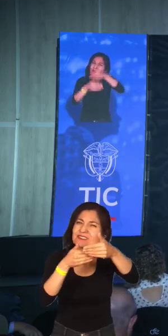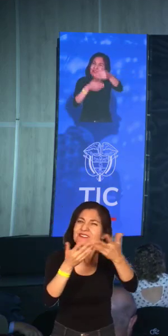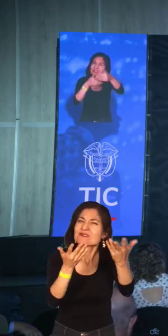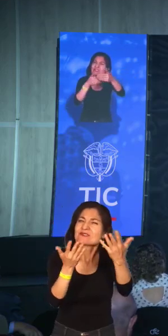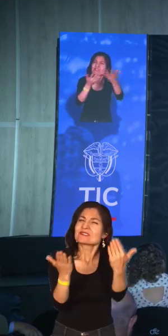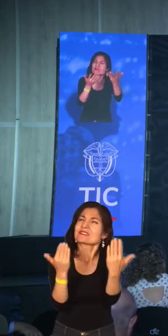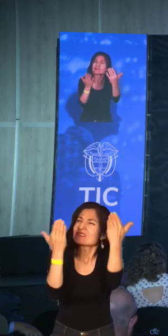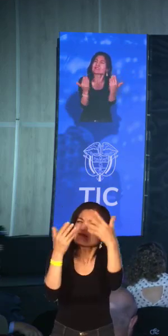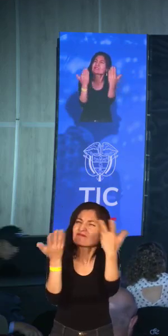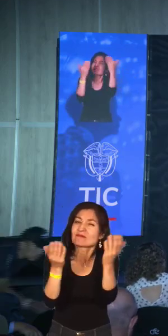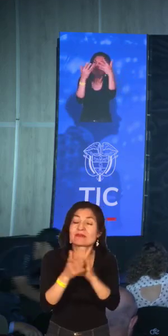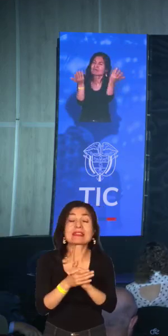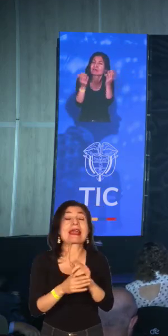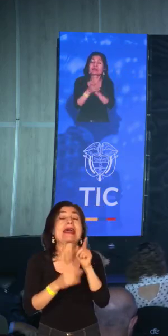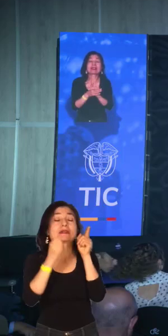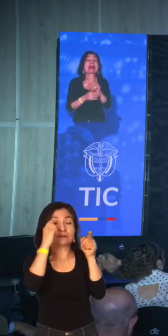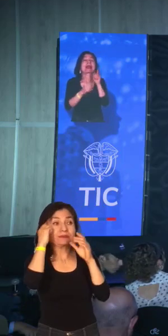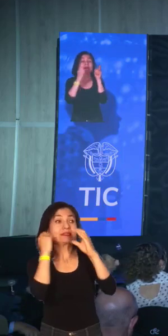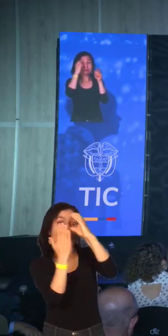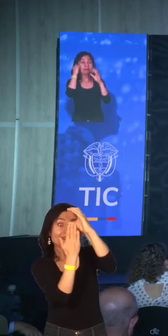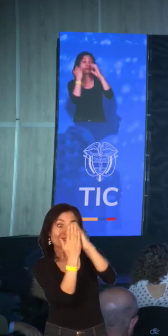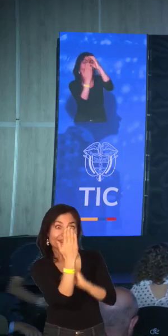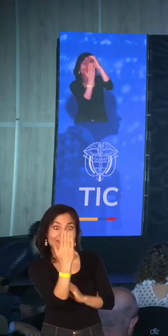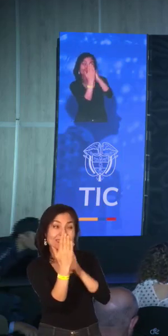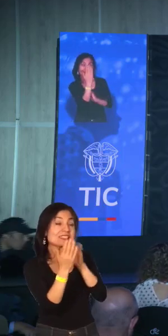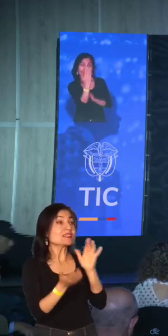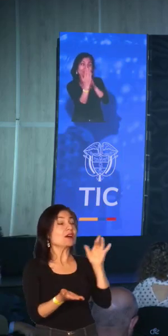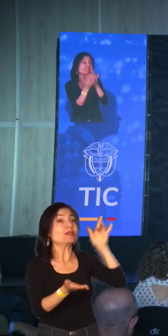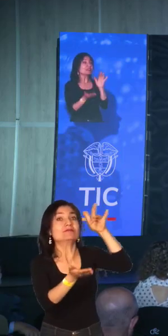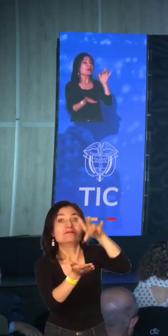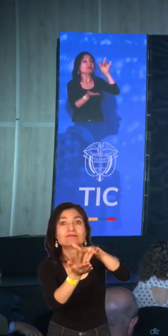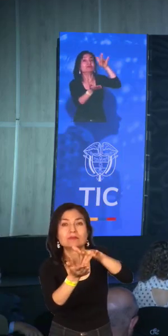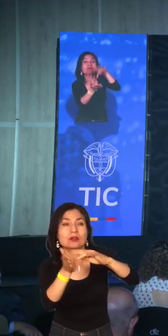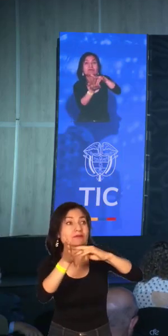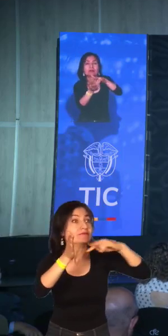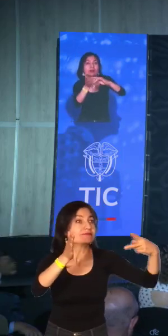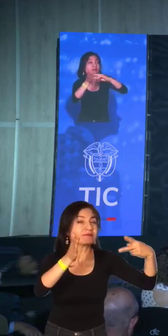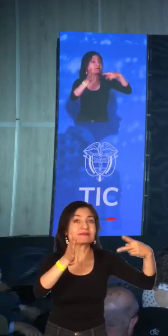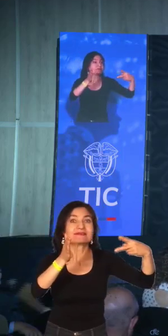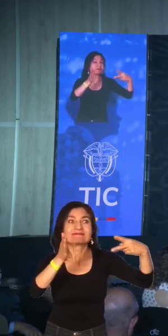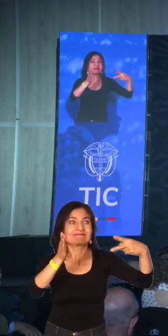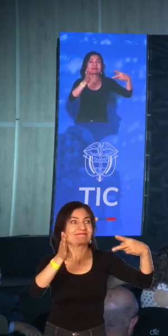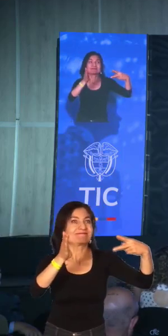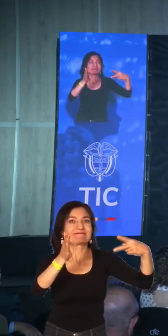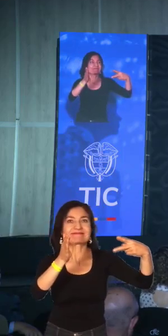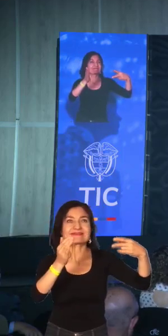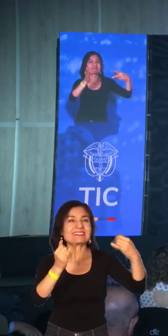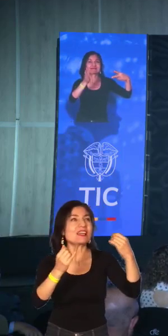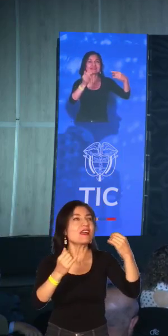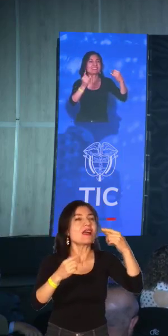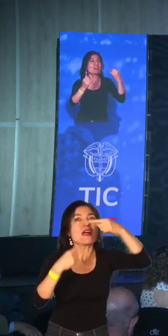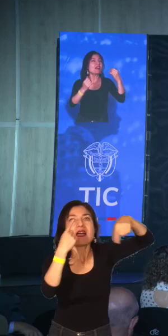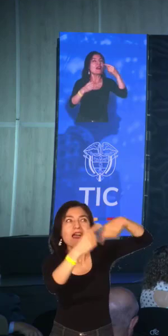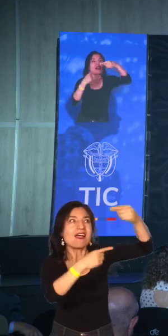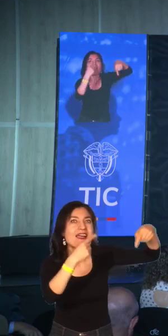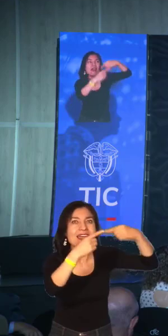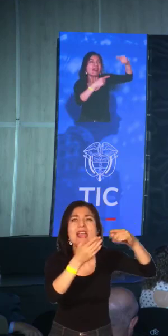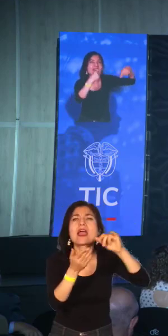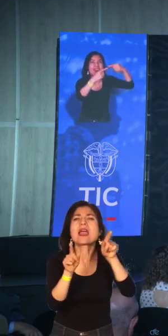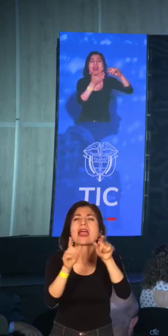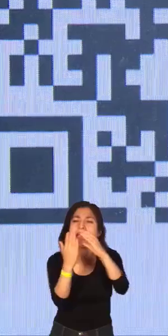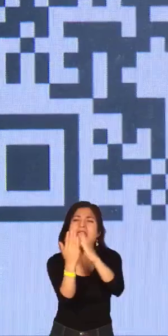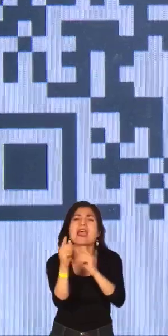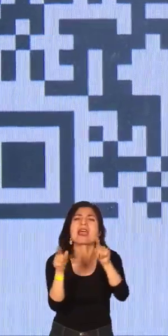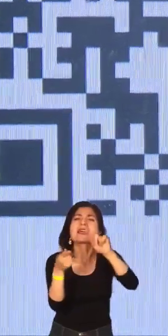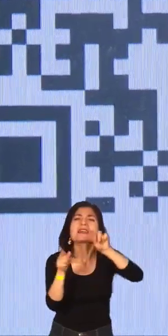bueno, la certificación de destino turístico inteligente definitivamente podríamos decir es una medallita que un destino se pone, ¿verdad?